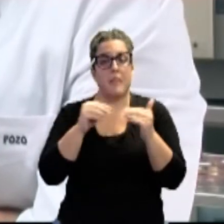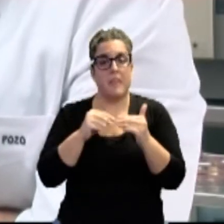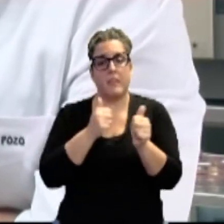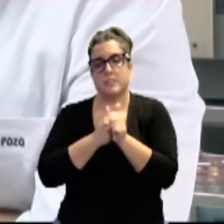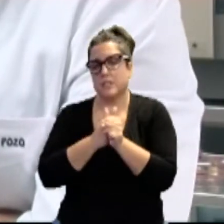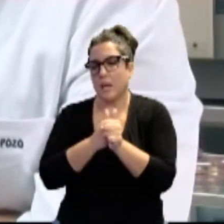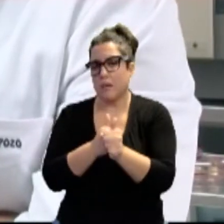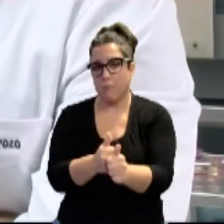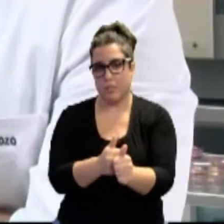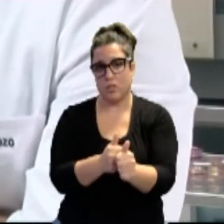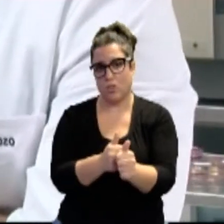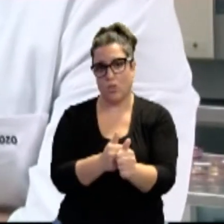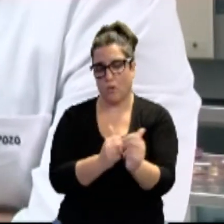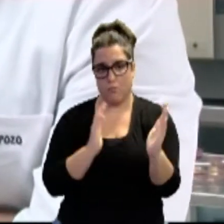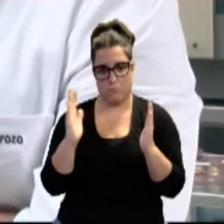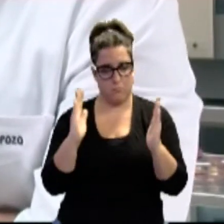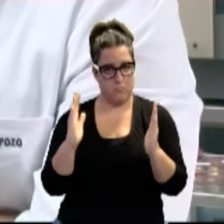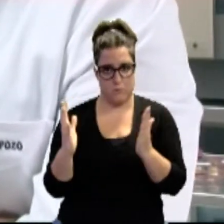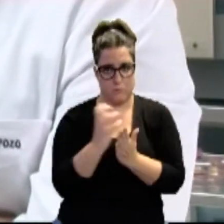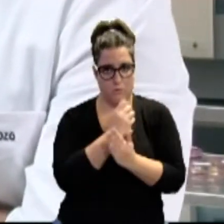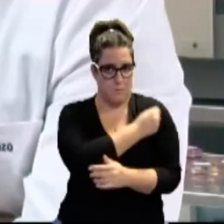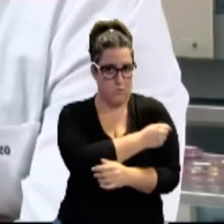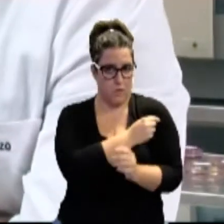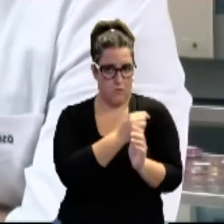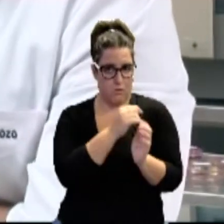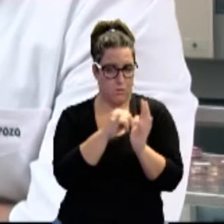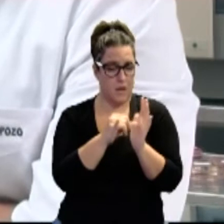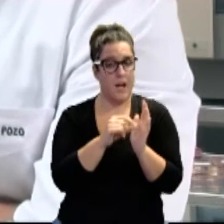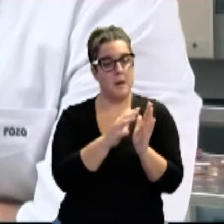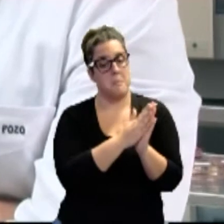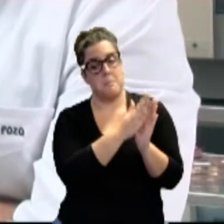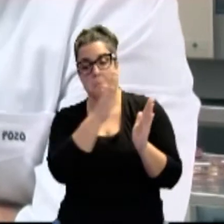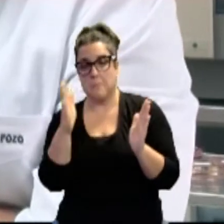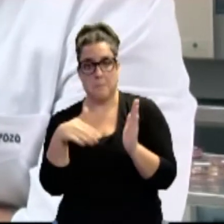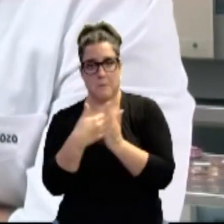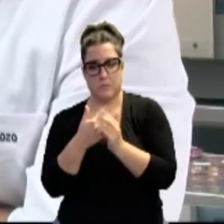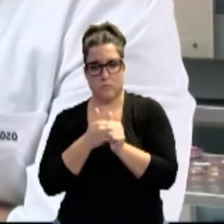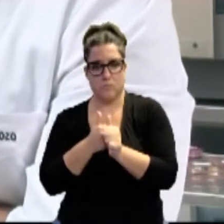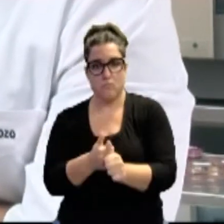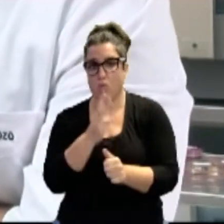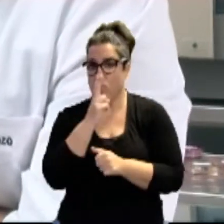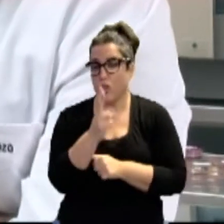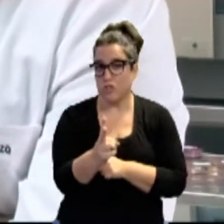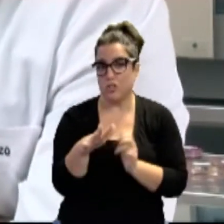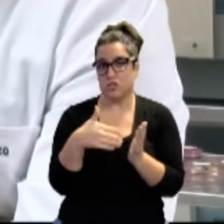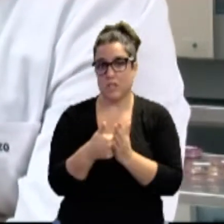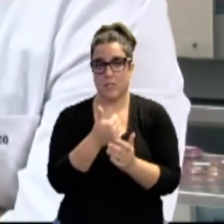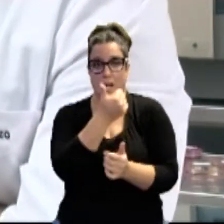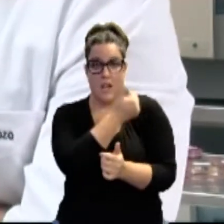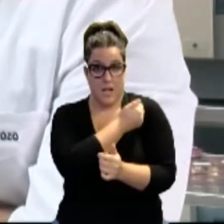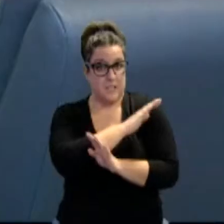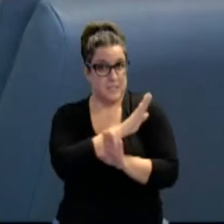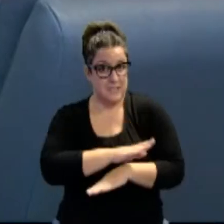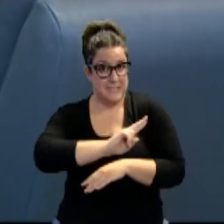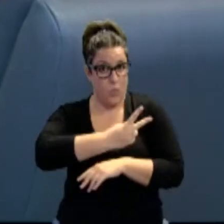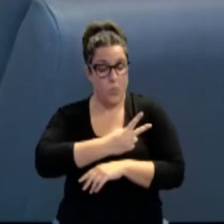durante todo el periodo que alrededor de la vacunación y además se les sigue durante más de 2 años después de haber finalizado la segunda dosis de la